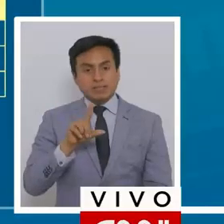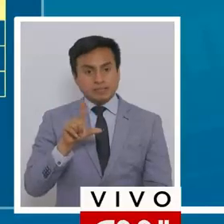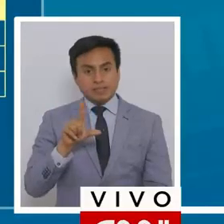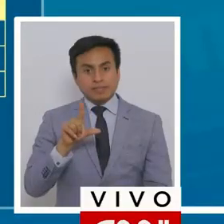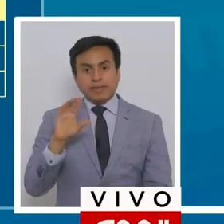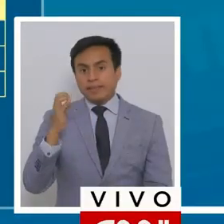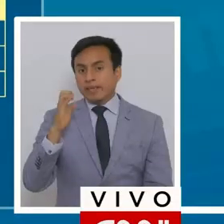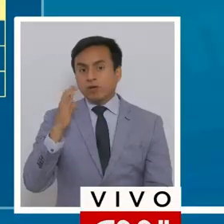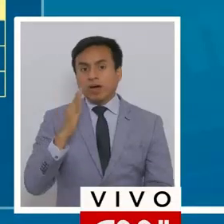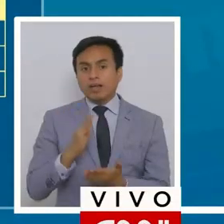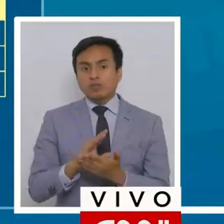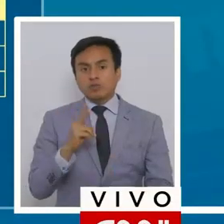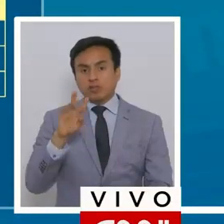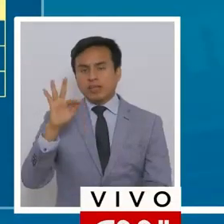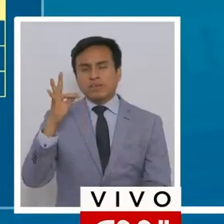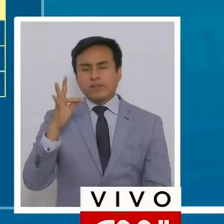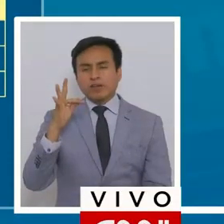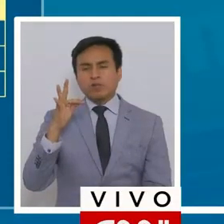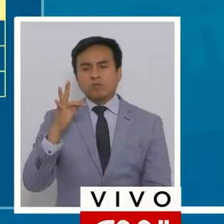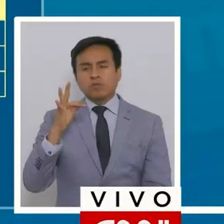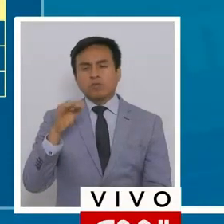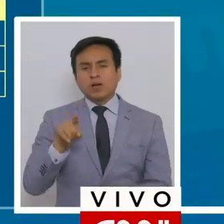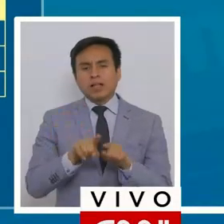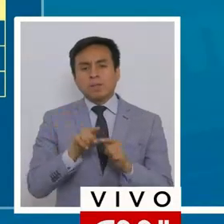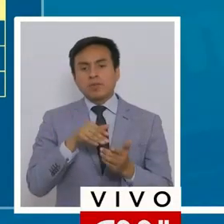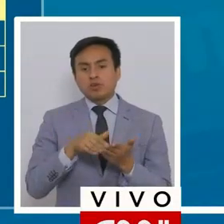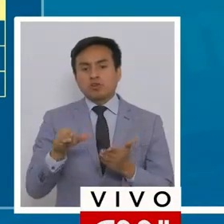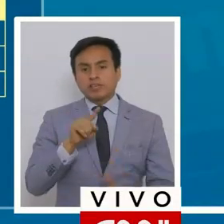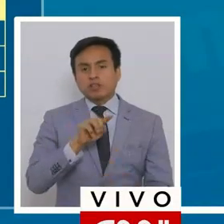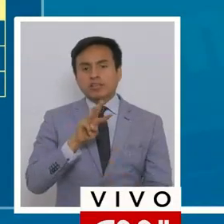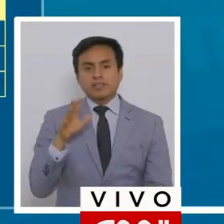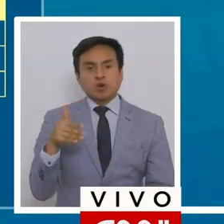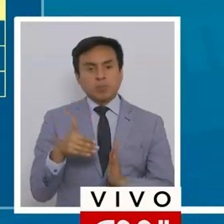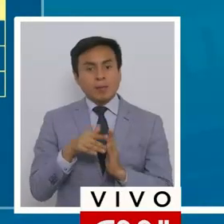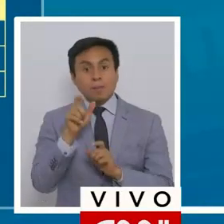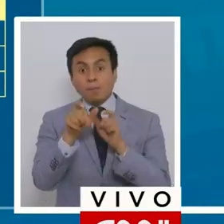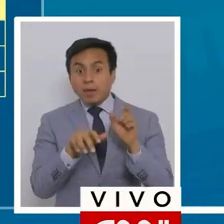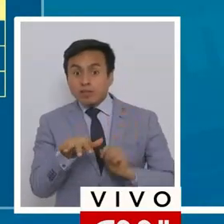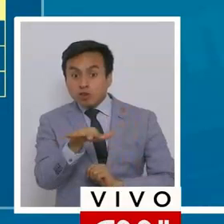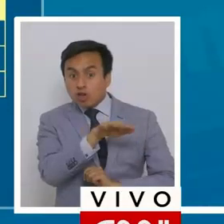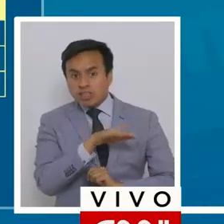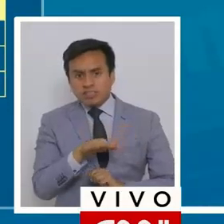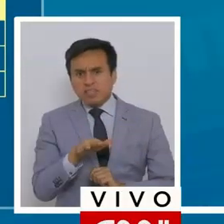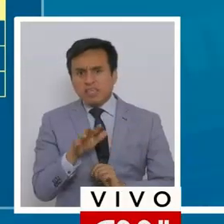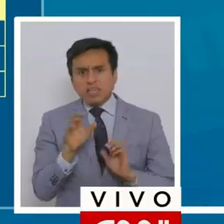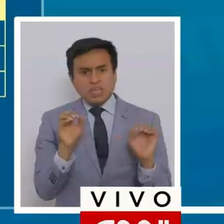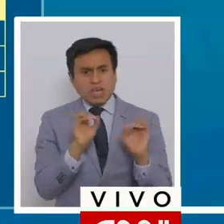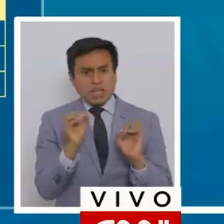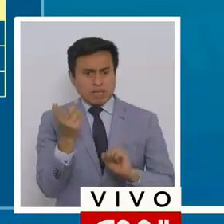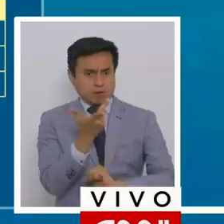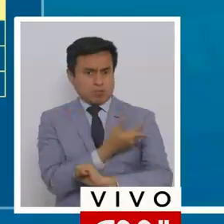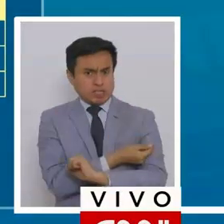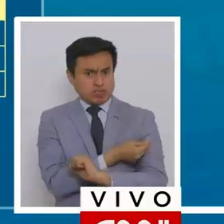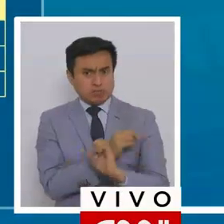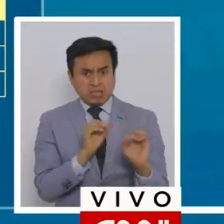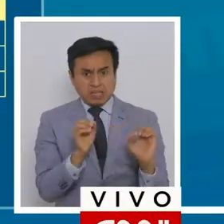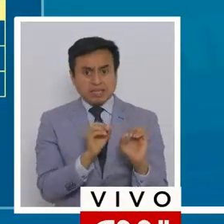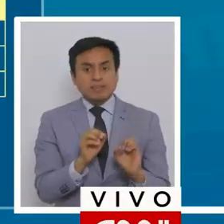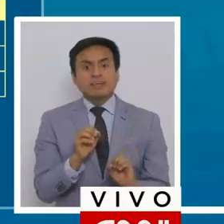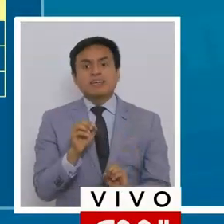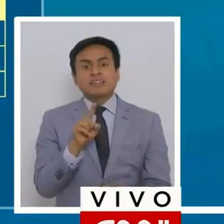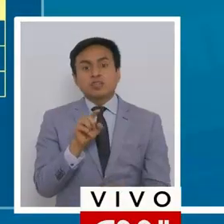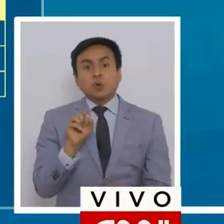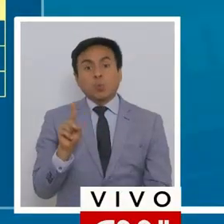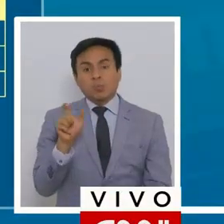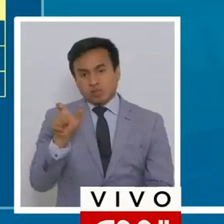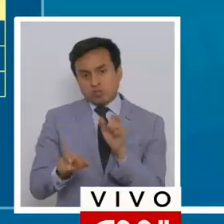de enero al 2 de febrero, de 1.135.000 personas que no contaban con su esquema de vacunación, 101